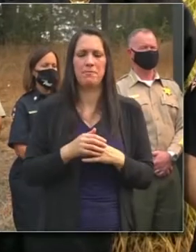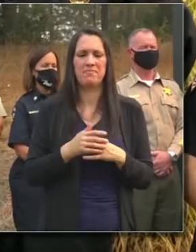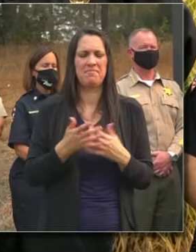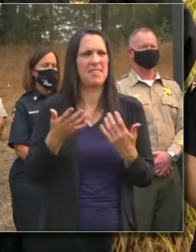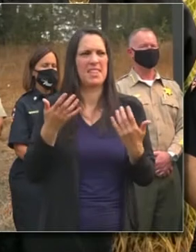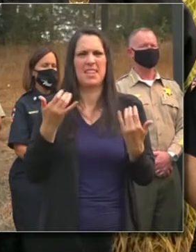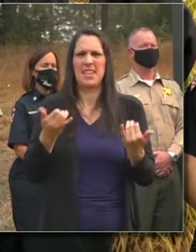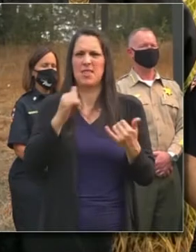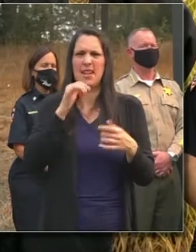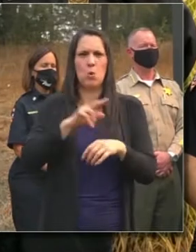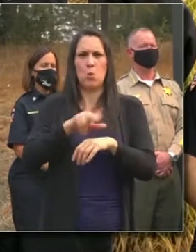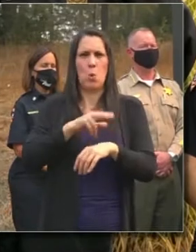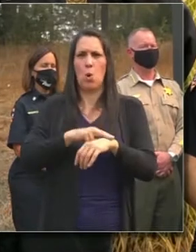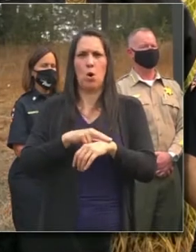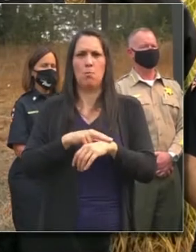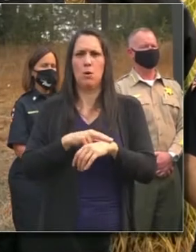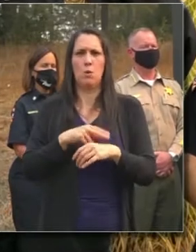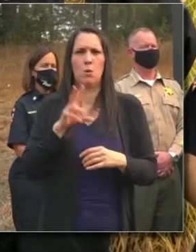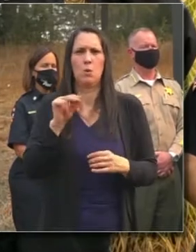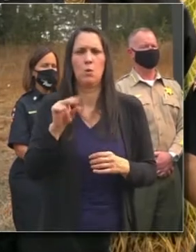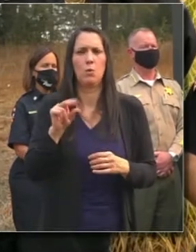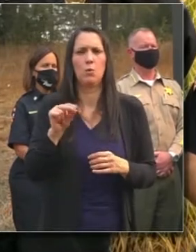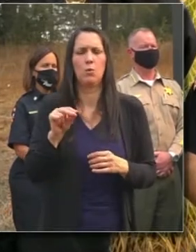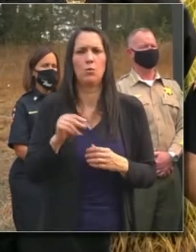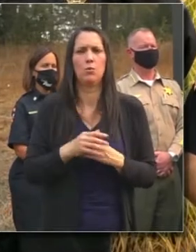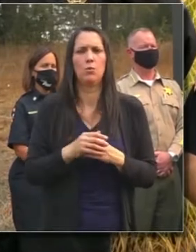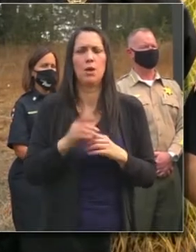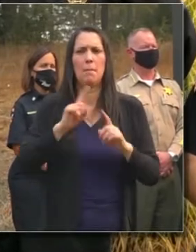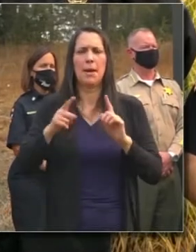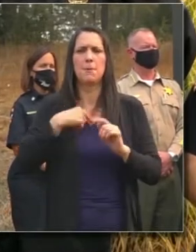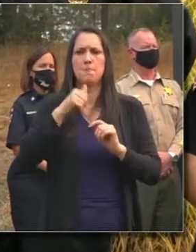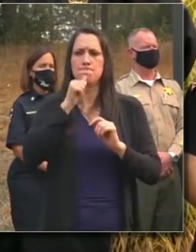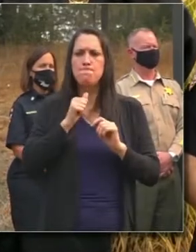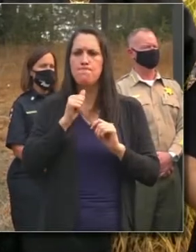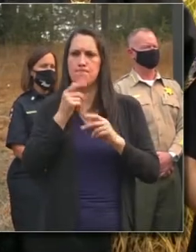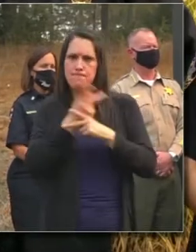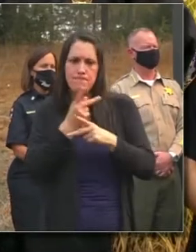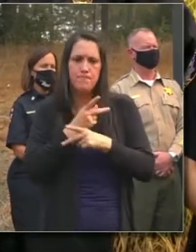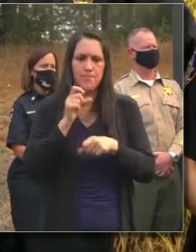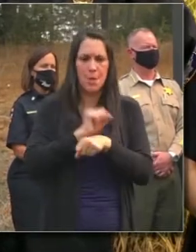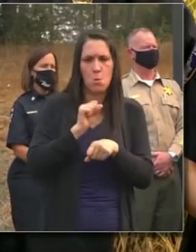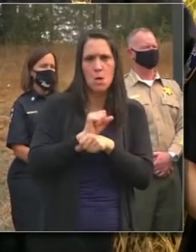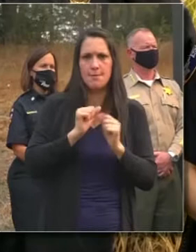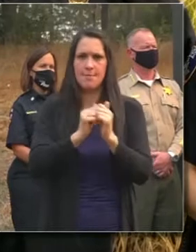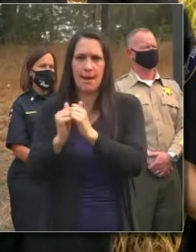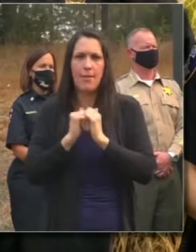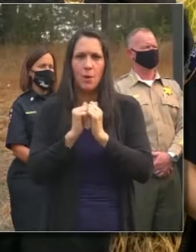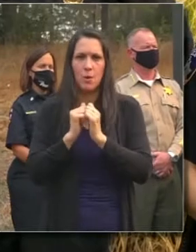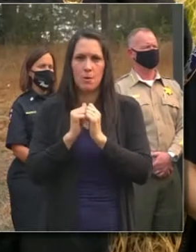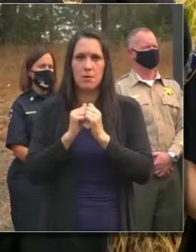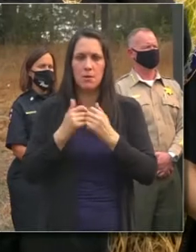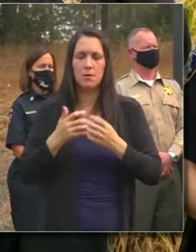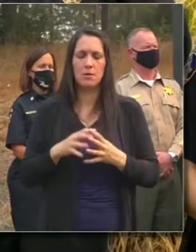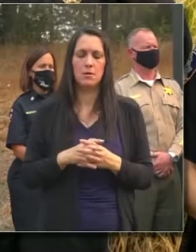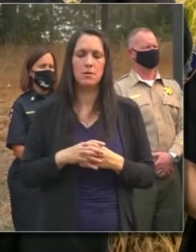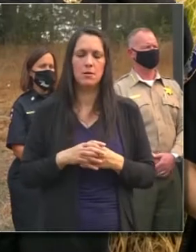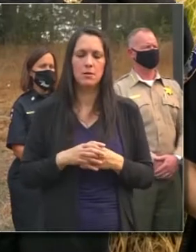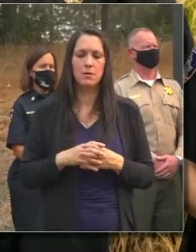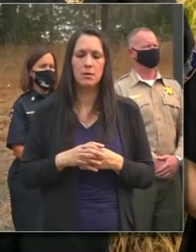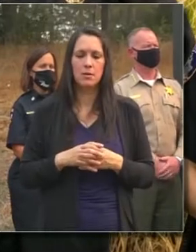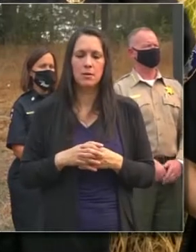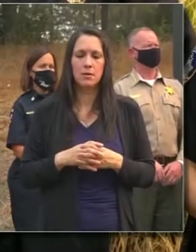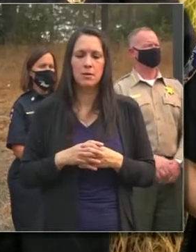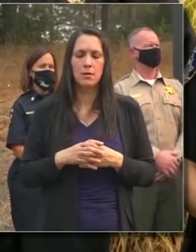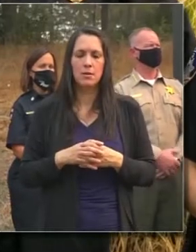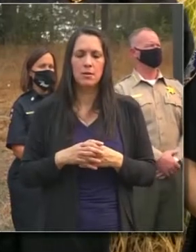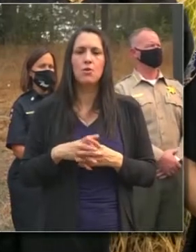de modo que nada de esto es normal pero es algo que tenemos que resolver juntos una cosa que debo decir es que